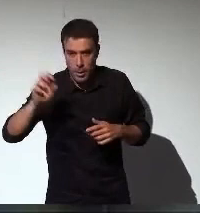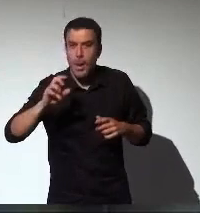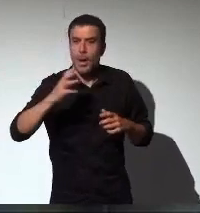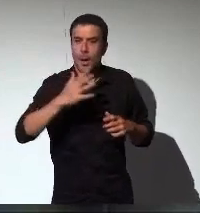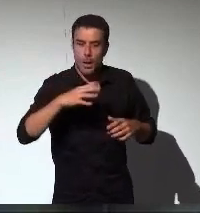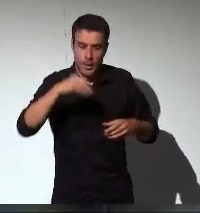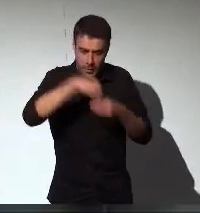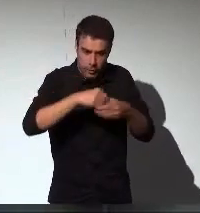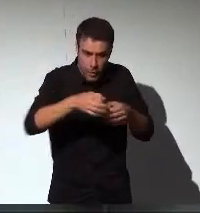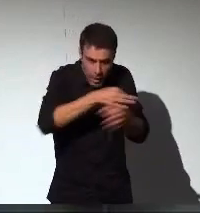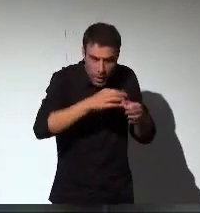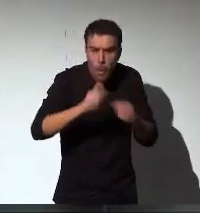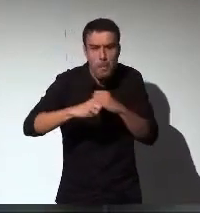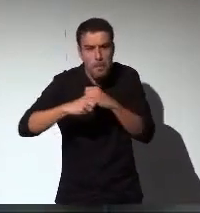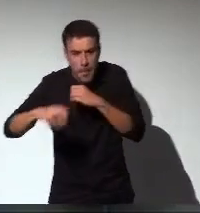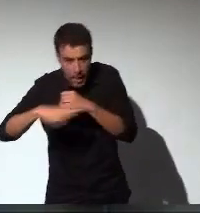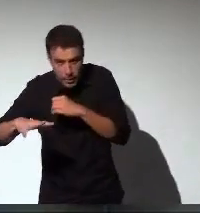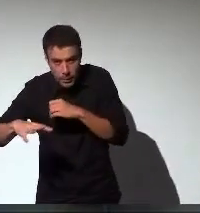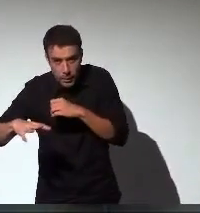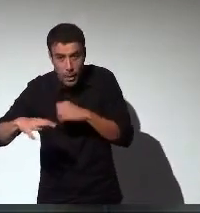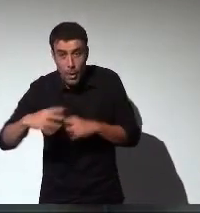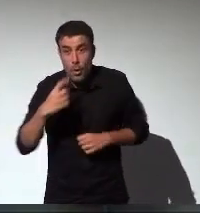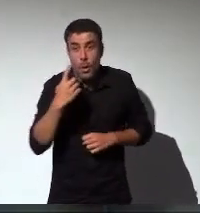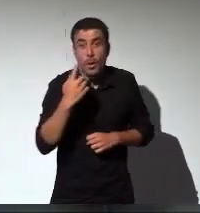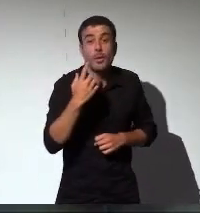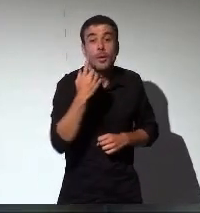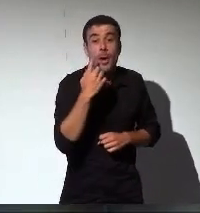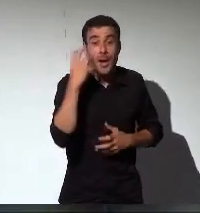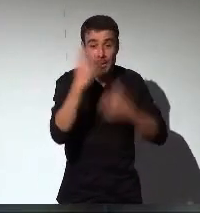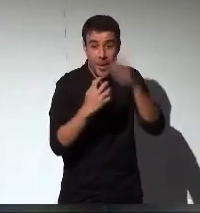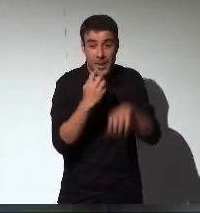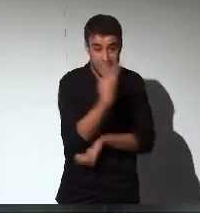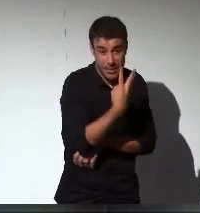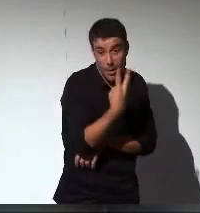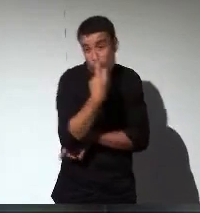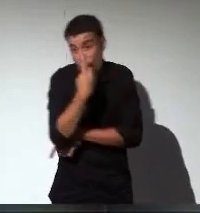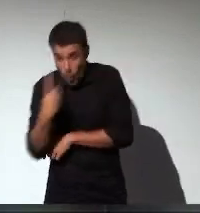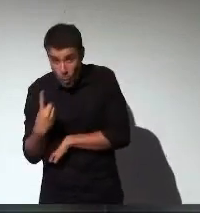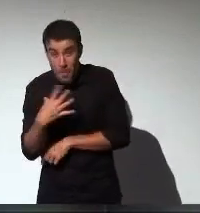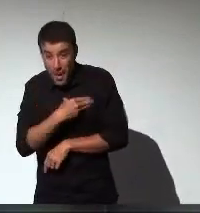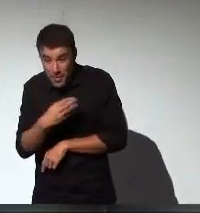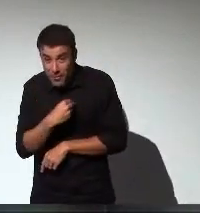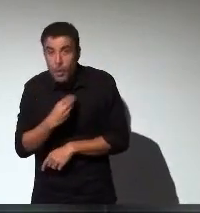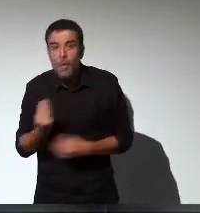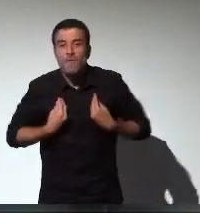mar. Uno de cada 3 mamíferos oceánicos están en nuestras aguas.